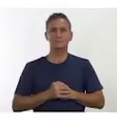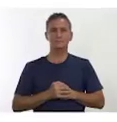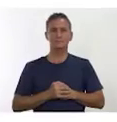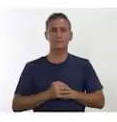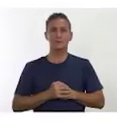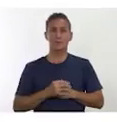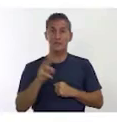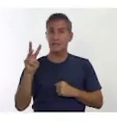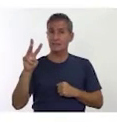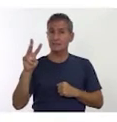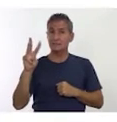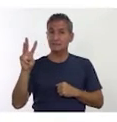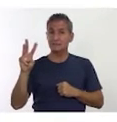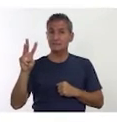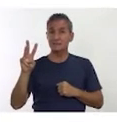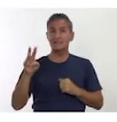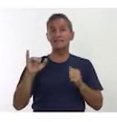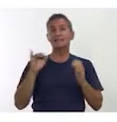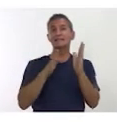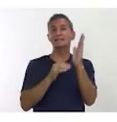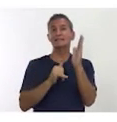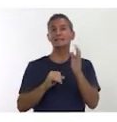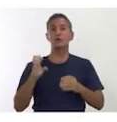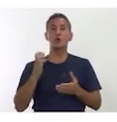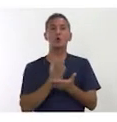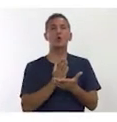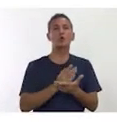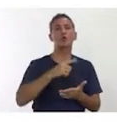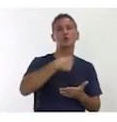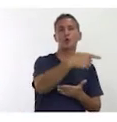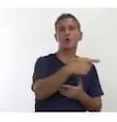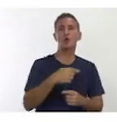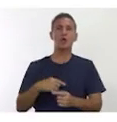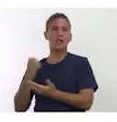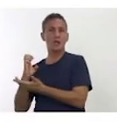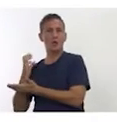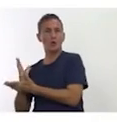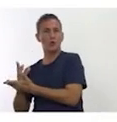Tercer semestre, curso regular y por encuentro.